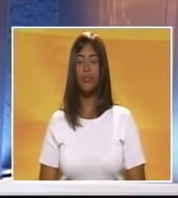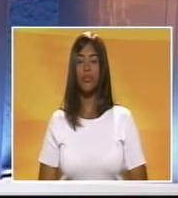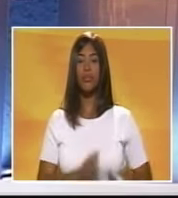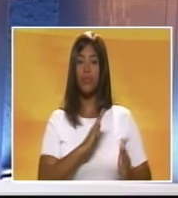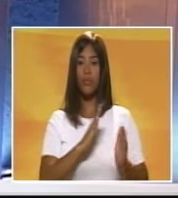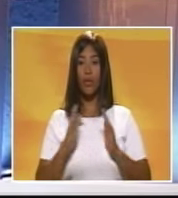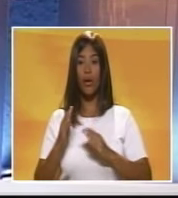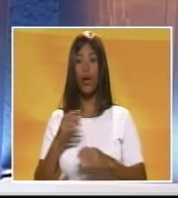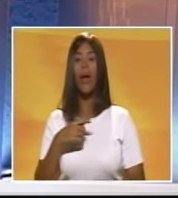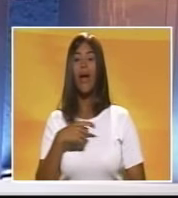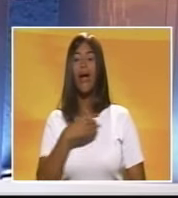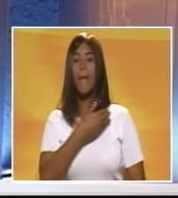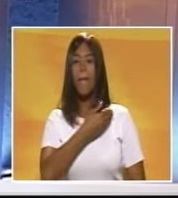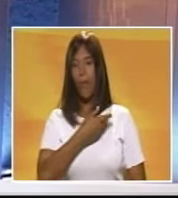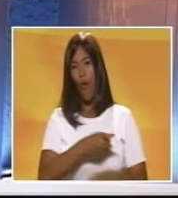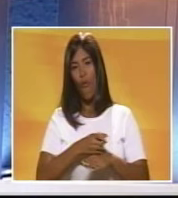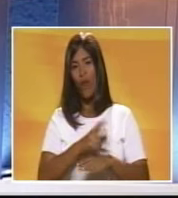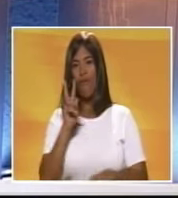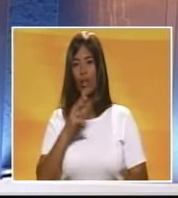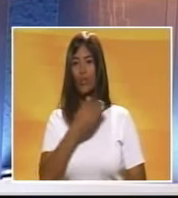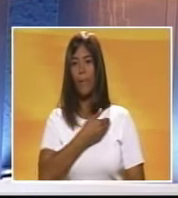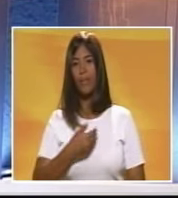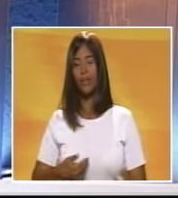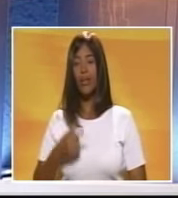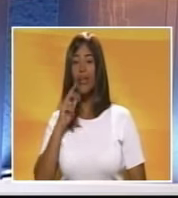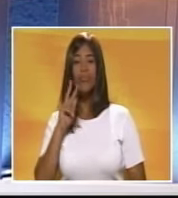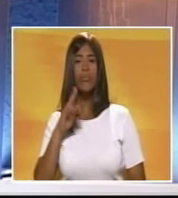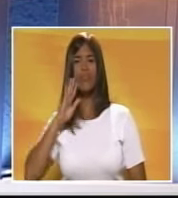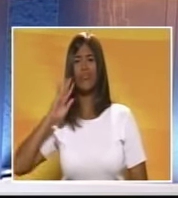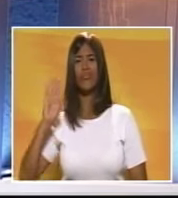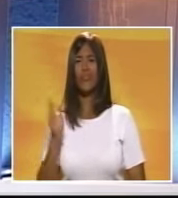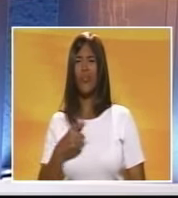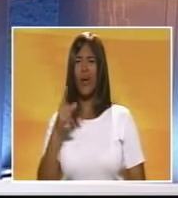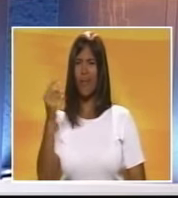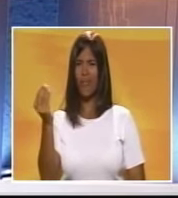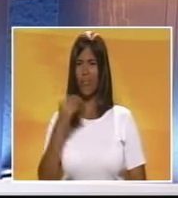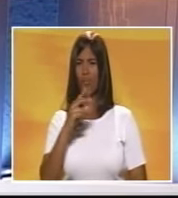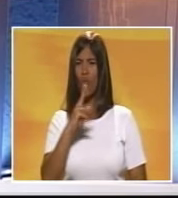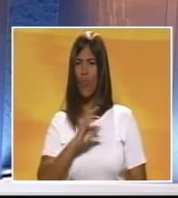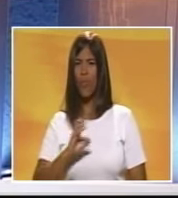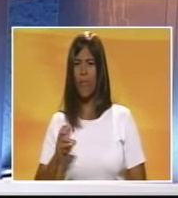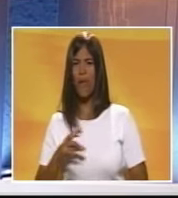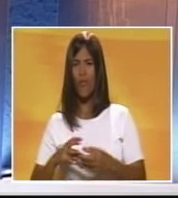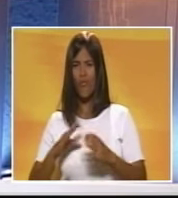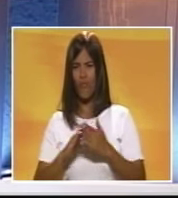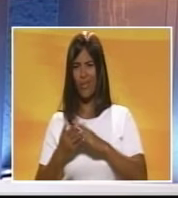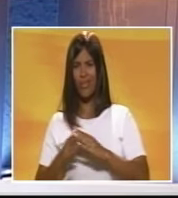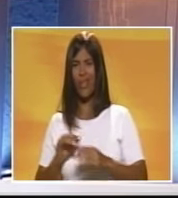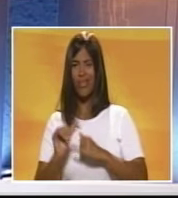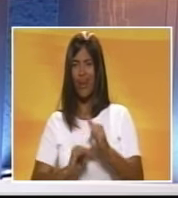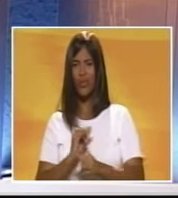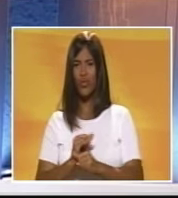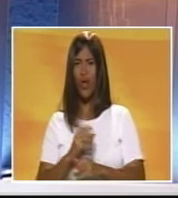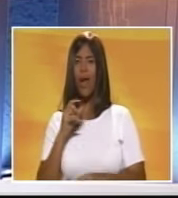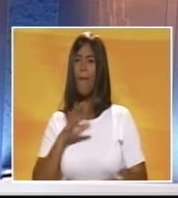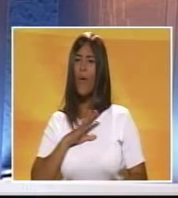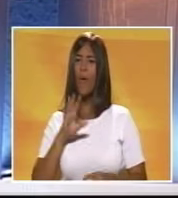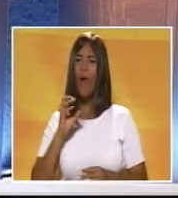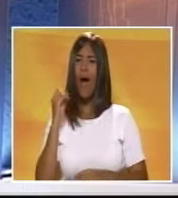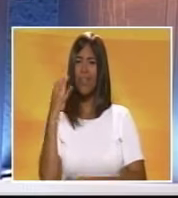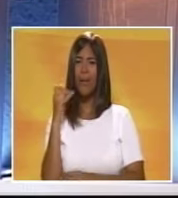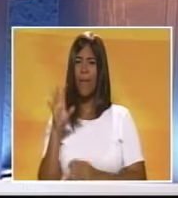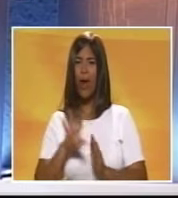de Venezuela calificó como absurdo y carente de rigor el cuestionamiento de la comunidad internacional sobre la decisión de la Asamblea Nacional Constituyente de